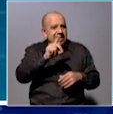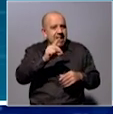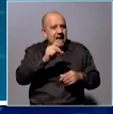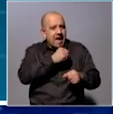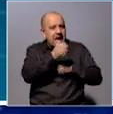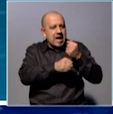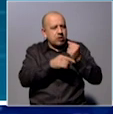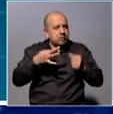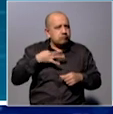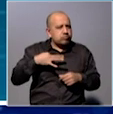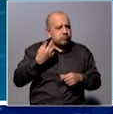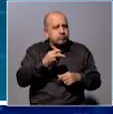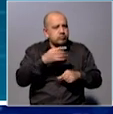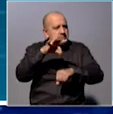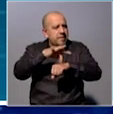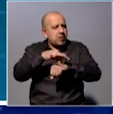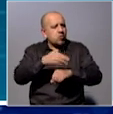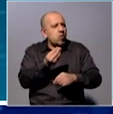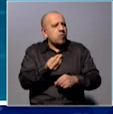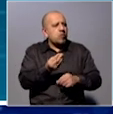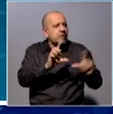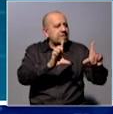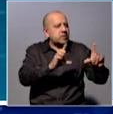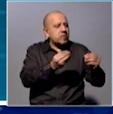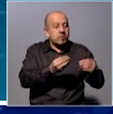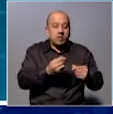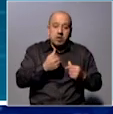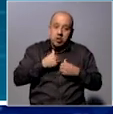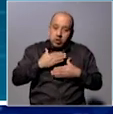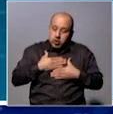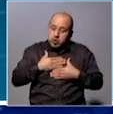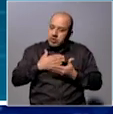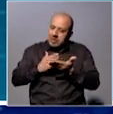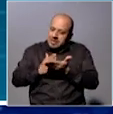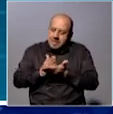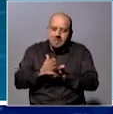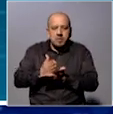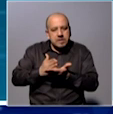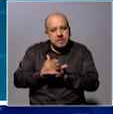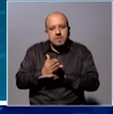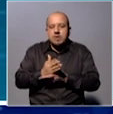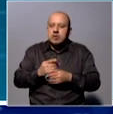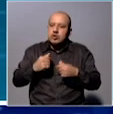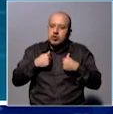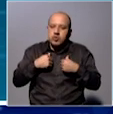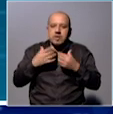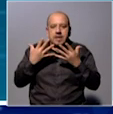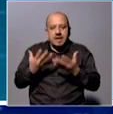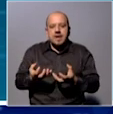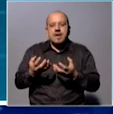todo, profesional de la medicina como pediatra. Sí, yo siempre tuve el deseo de